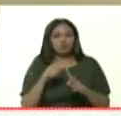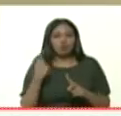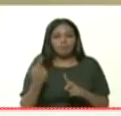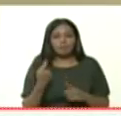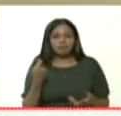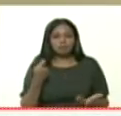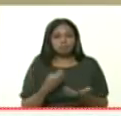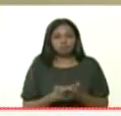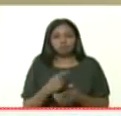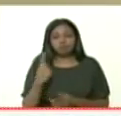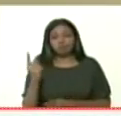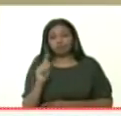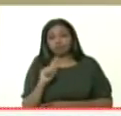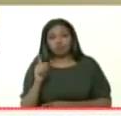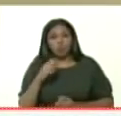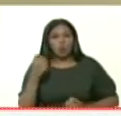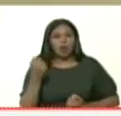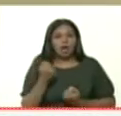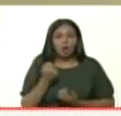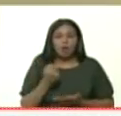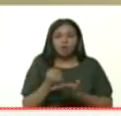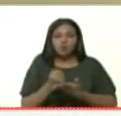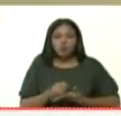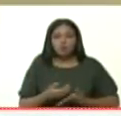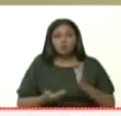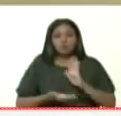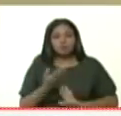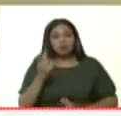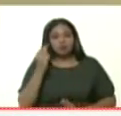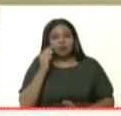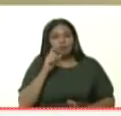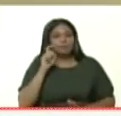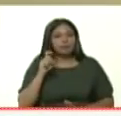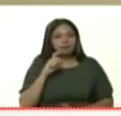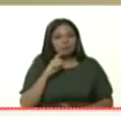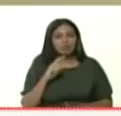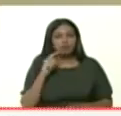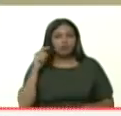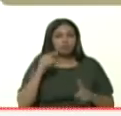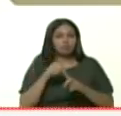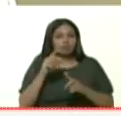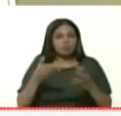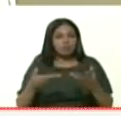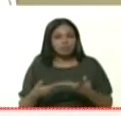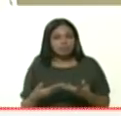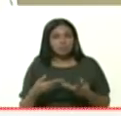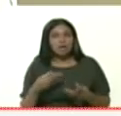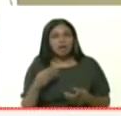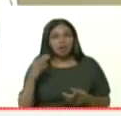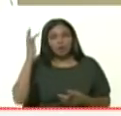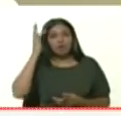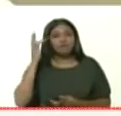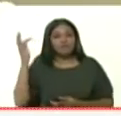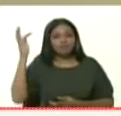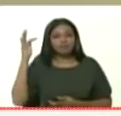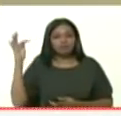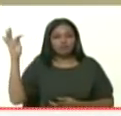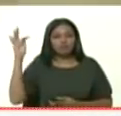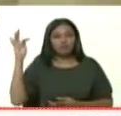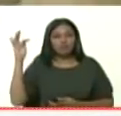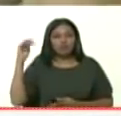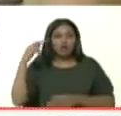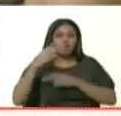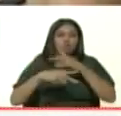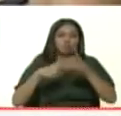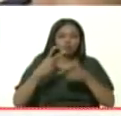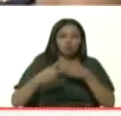subsidio, que es una ayuda importante para la mujer embarazada. El objetivo es darle una filosofía para su